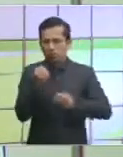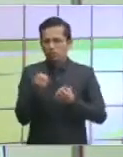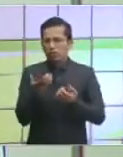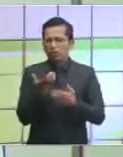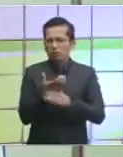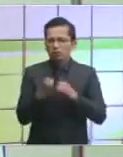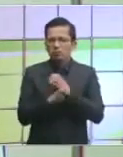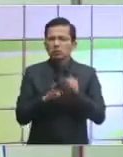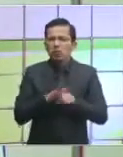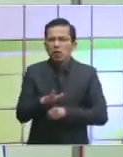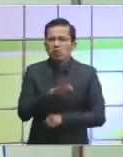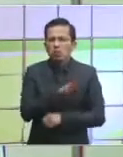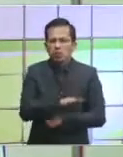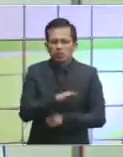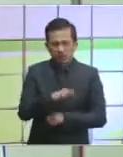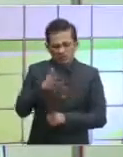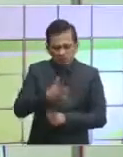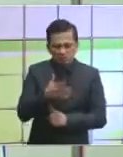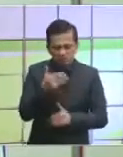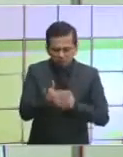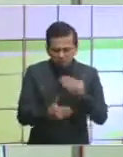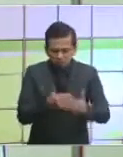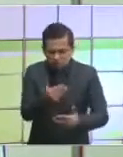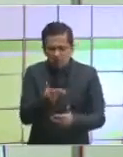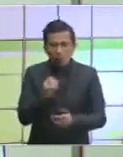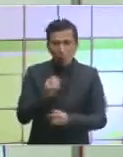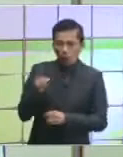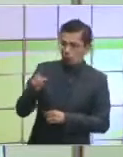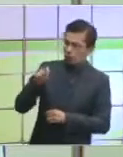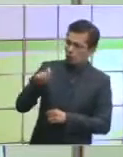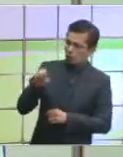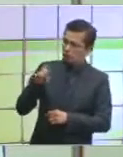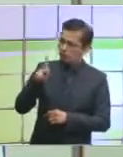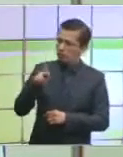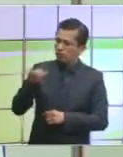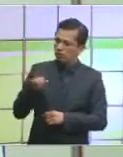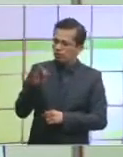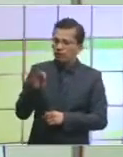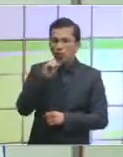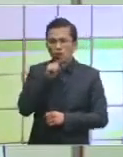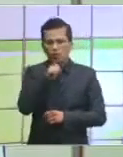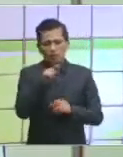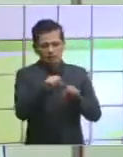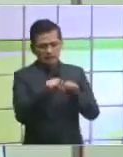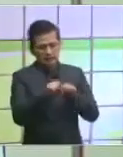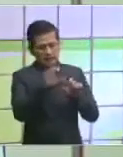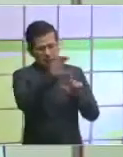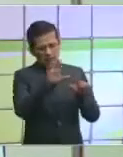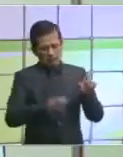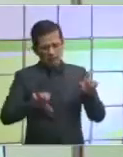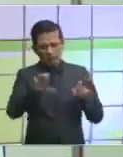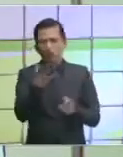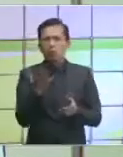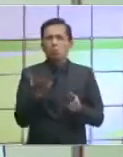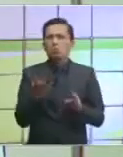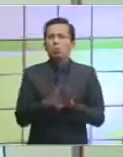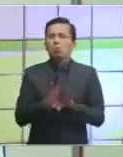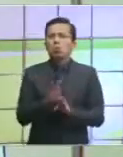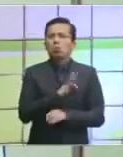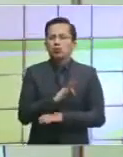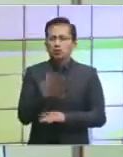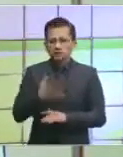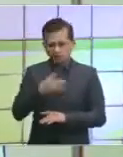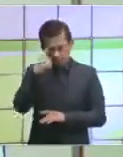no ustedes como tribuna electoral respecto de las regionales y otros órganos para forzarlos a